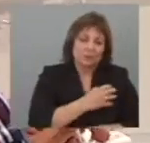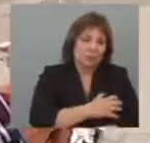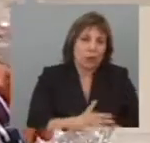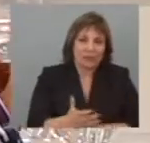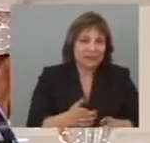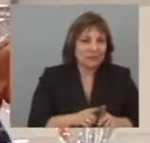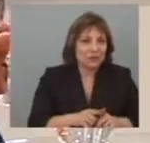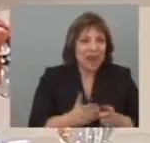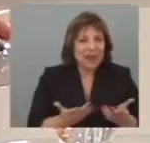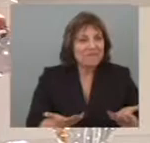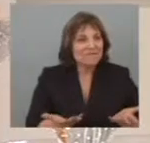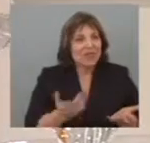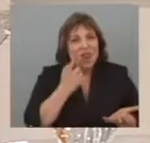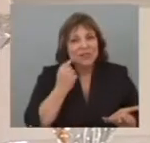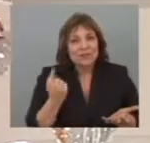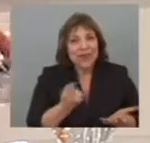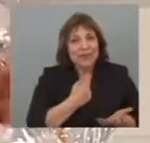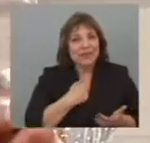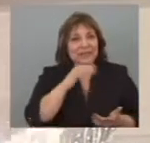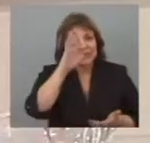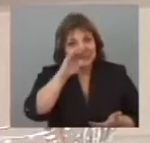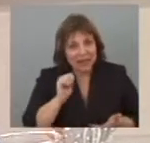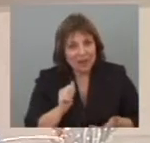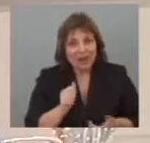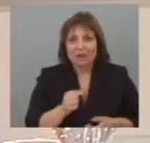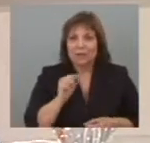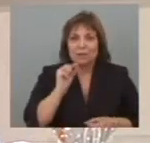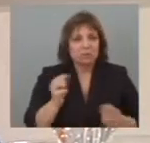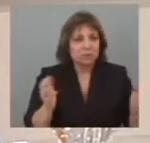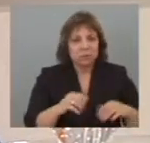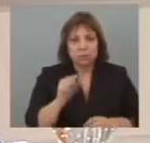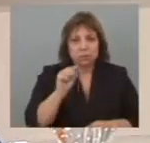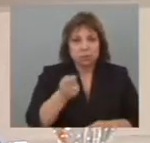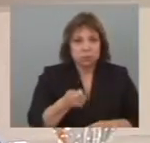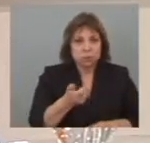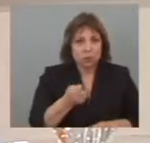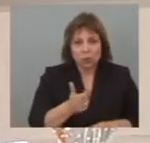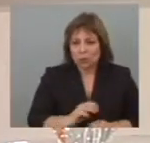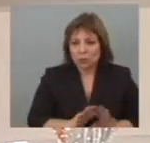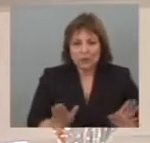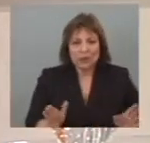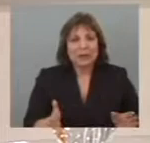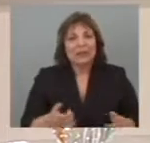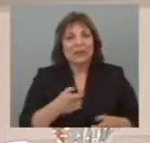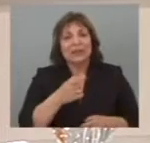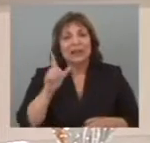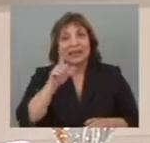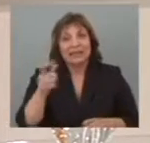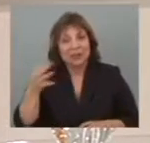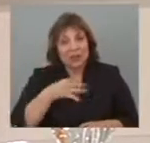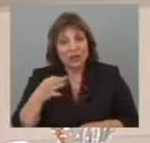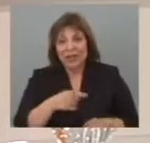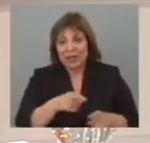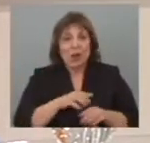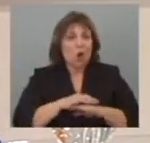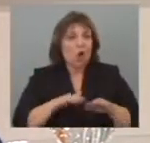La verdad que los padres, las veces que los llamamos, vinieron pocos. Ah. Niñera un poco. Bueno, y nos decían en los liceos que eso